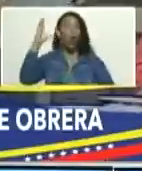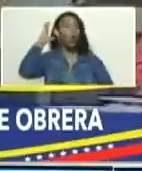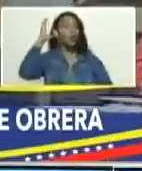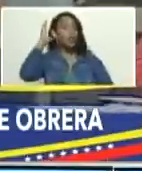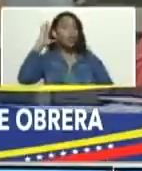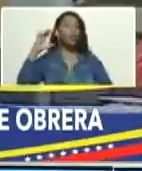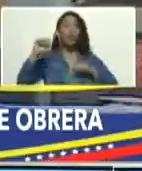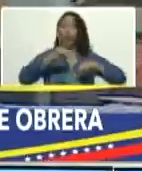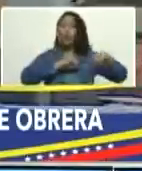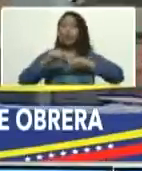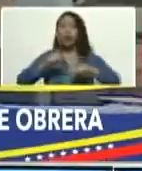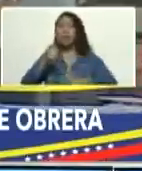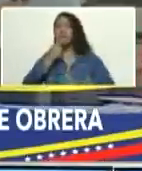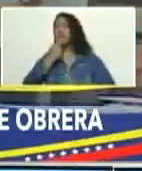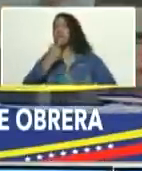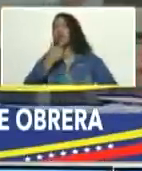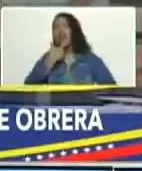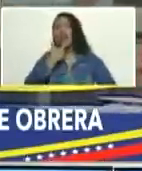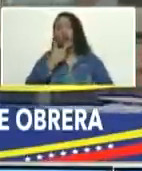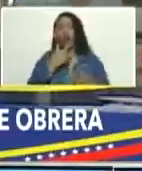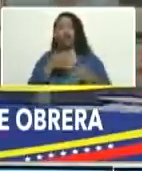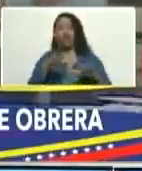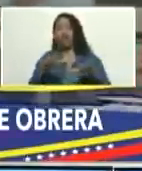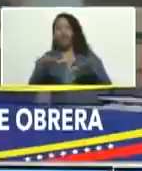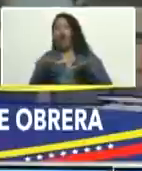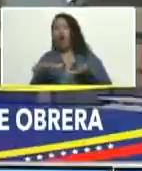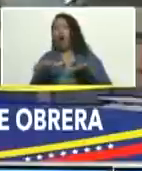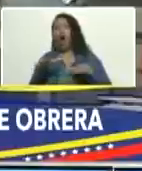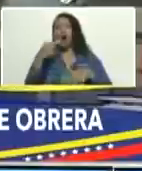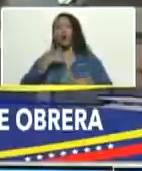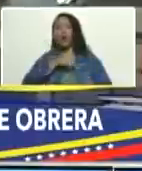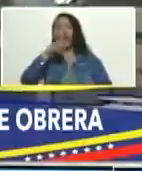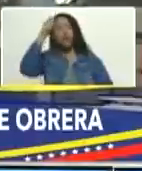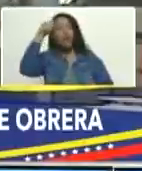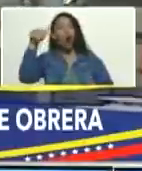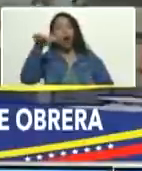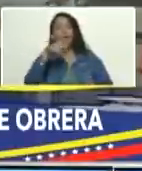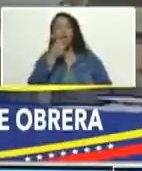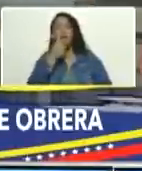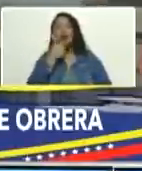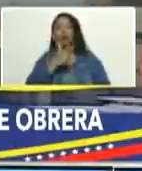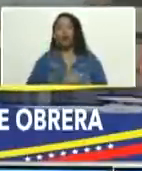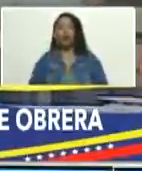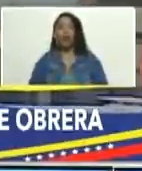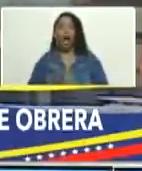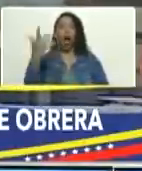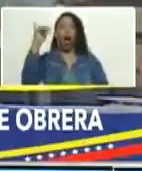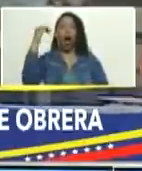movilizado, bello, hermoso, nuestro pueblo hermoso. Y en el